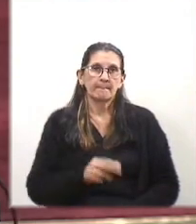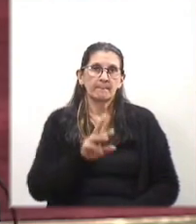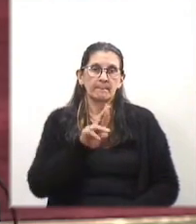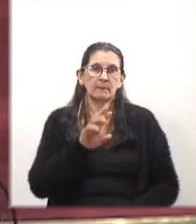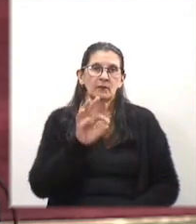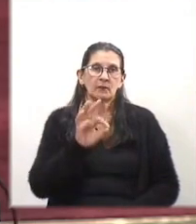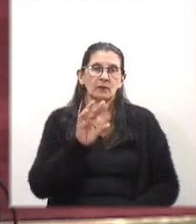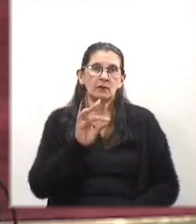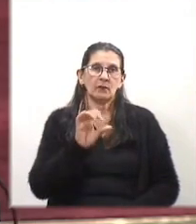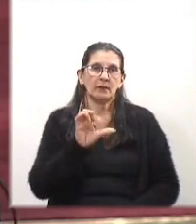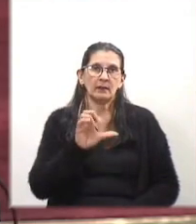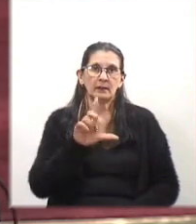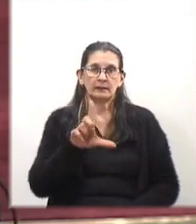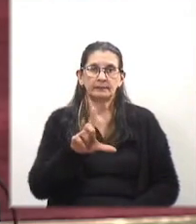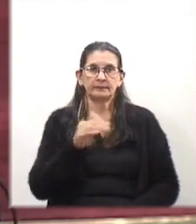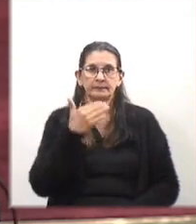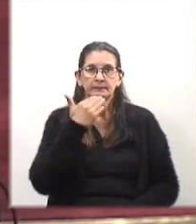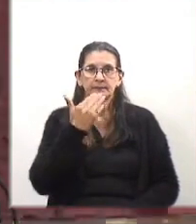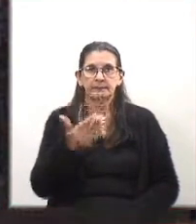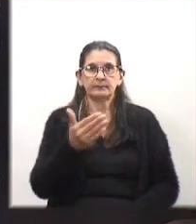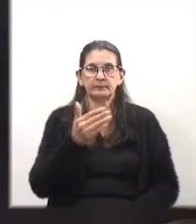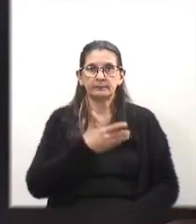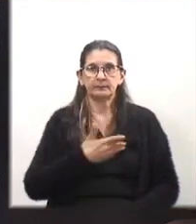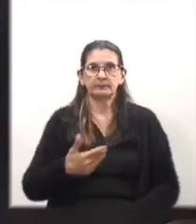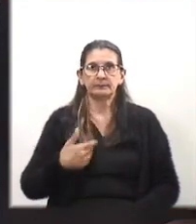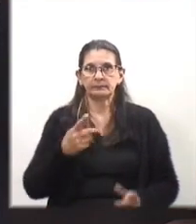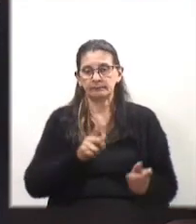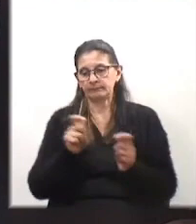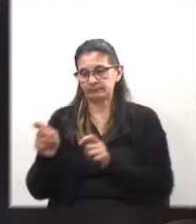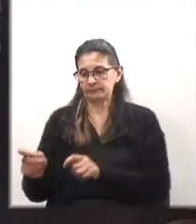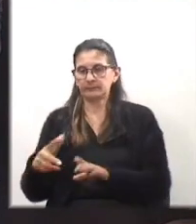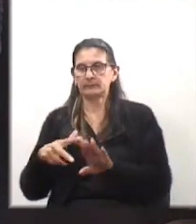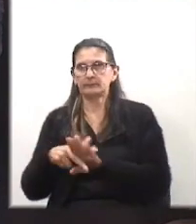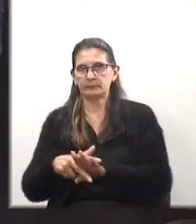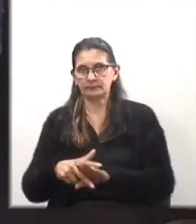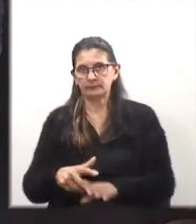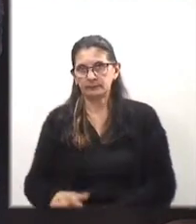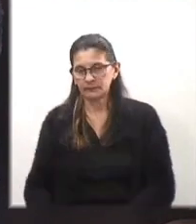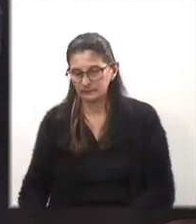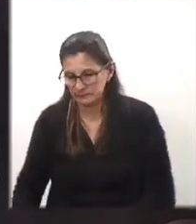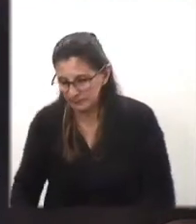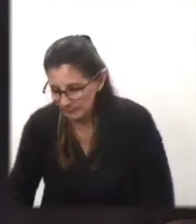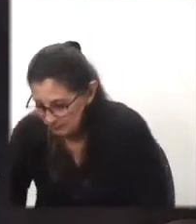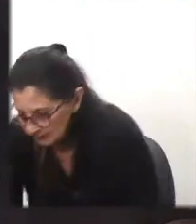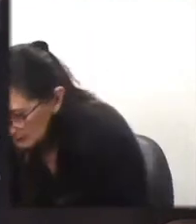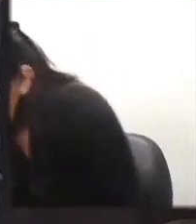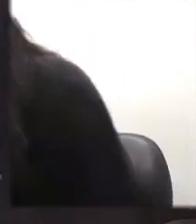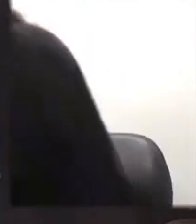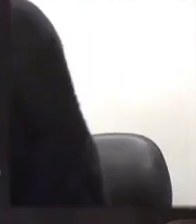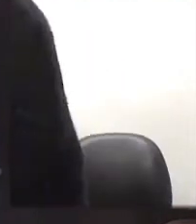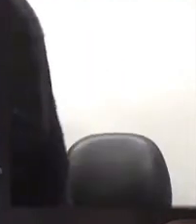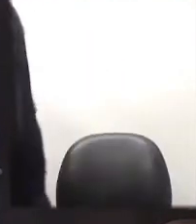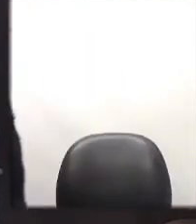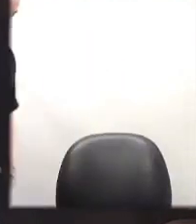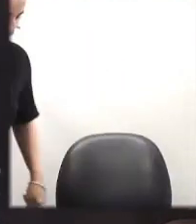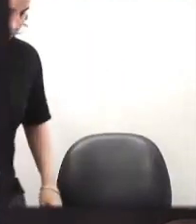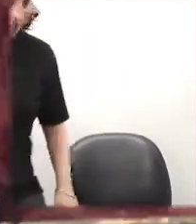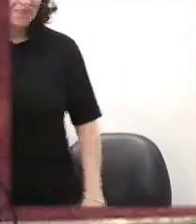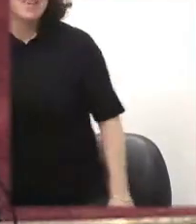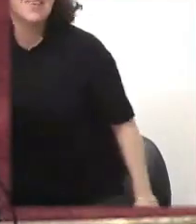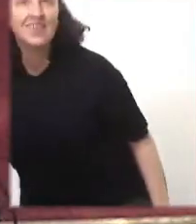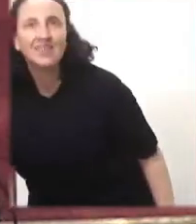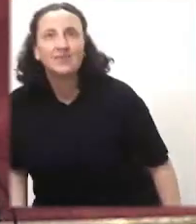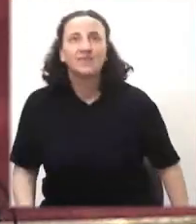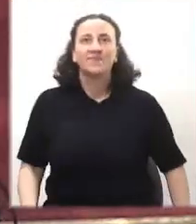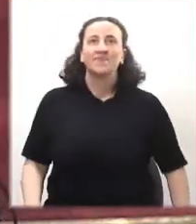Roel. Gracias, presidente. Le voy a conceder una interrupción al diputado Sodano. Tiene la palabra el diputado